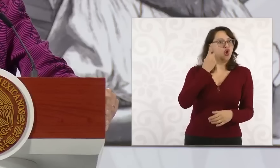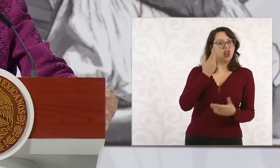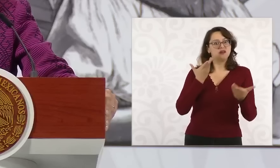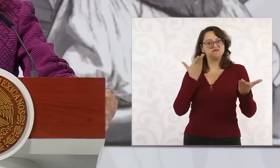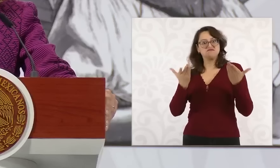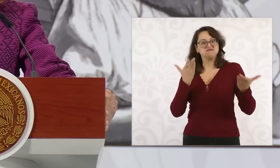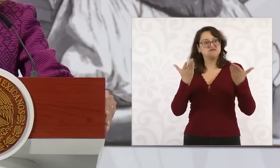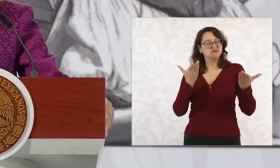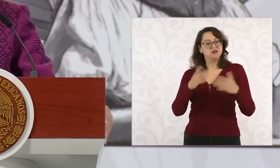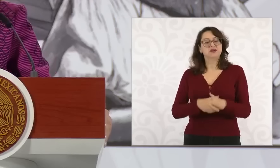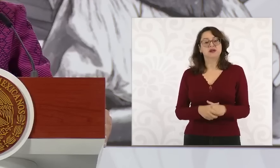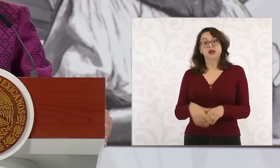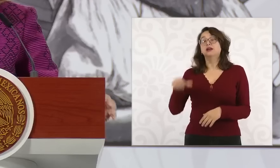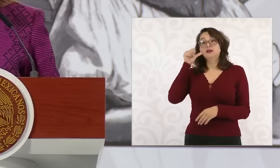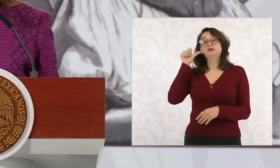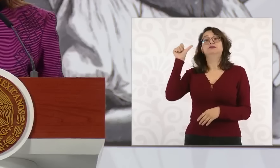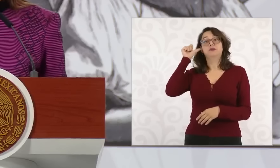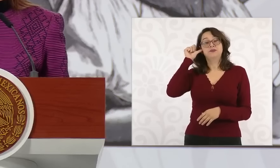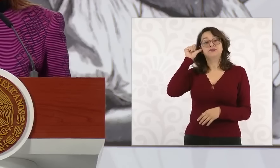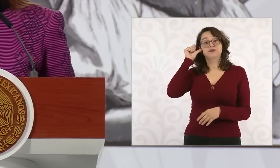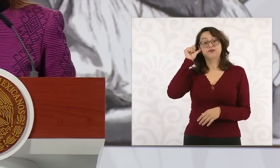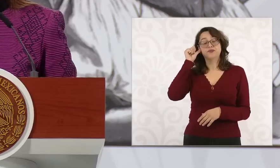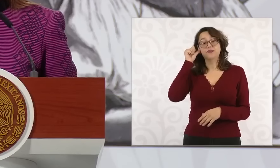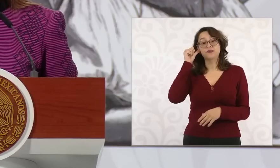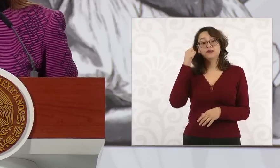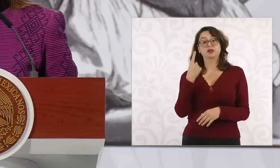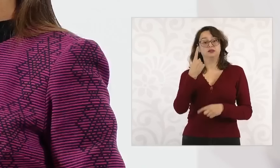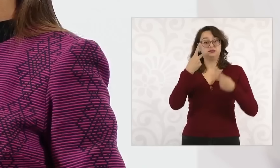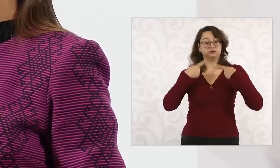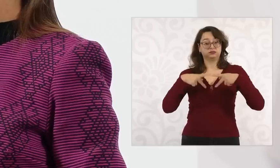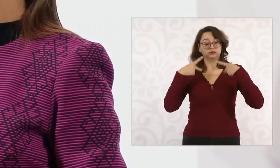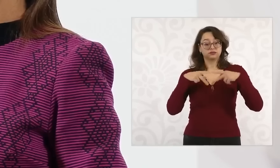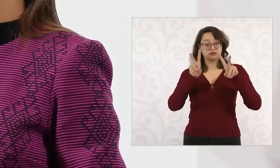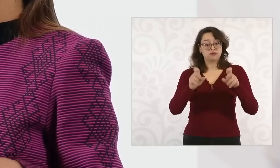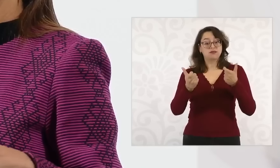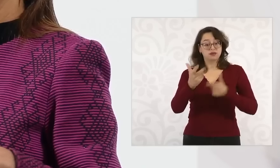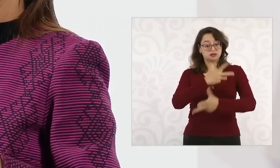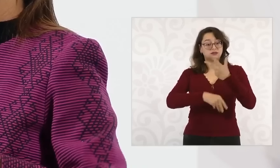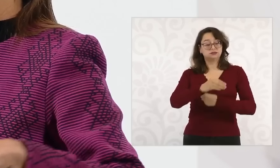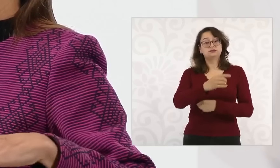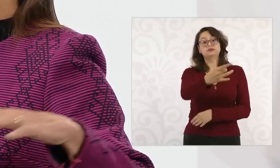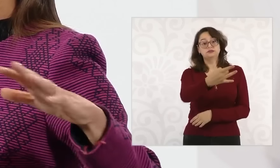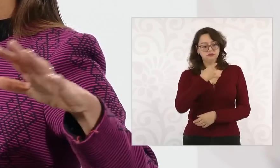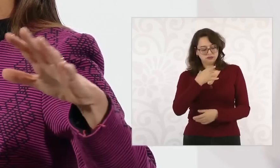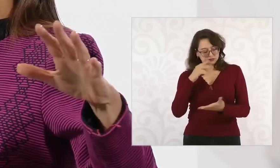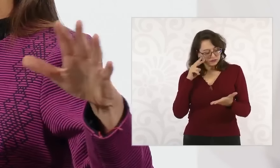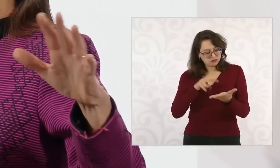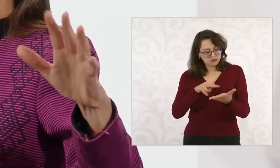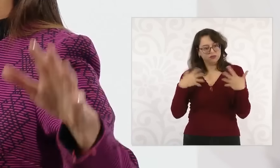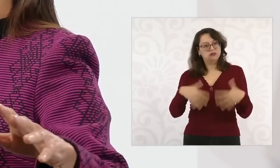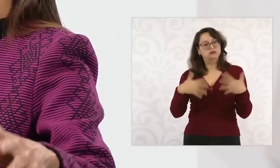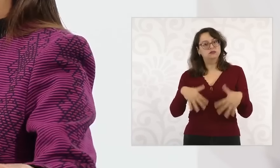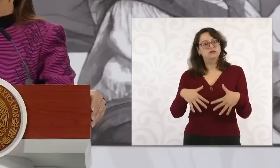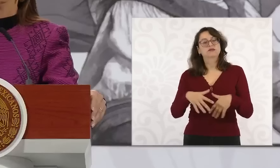Ayer estaba leyendo, me lo mandó una persona que se dedica a los temas financieros, que México es la moneda que